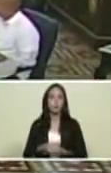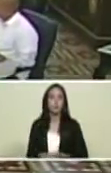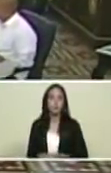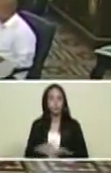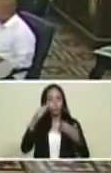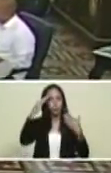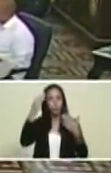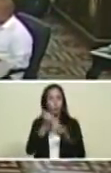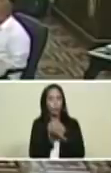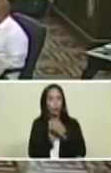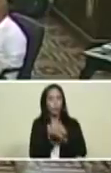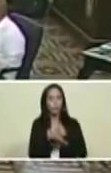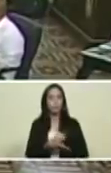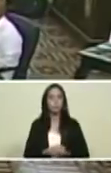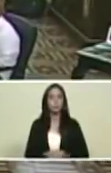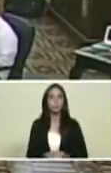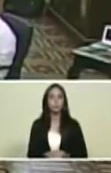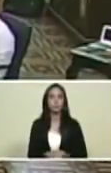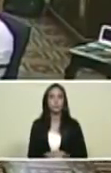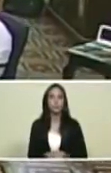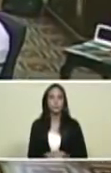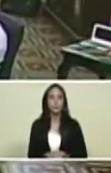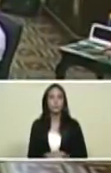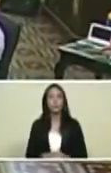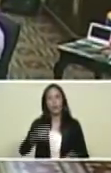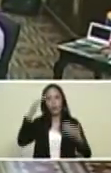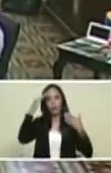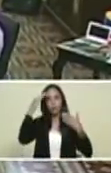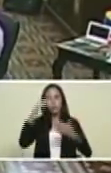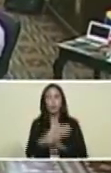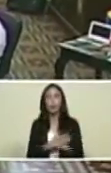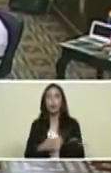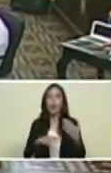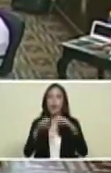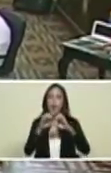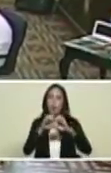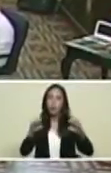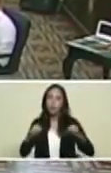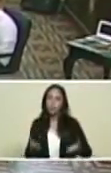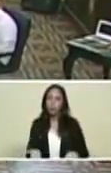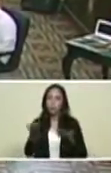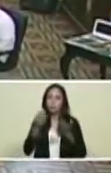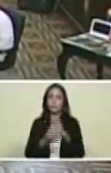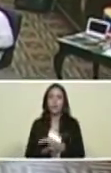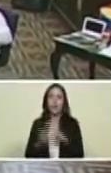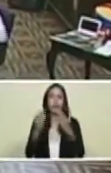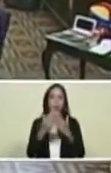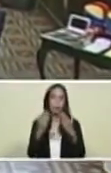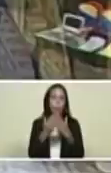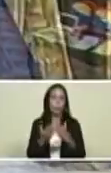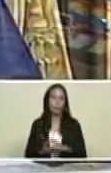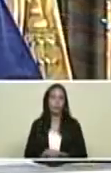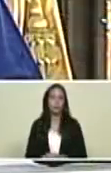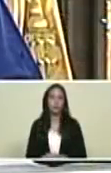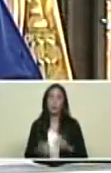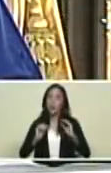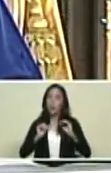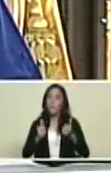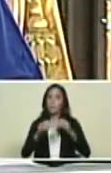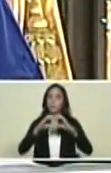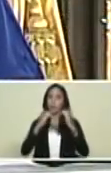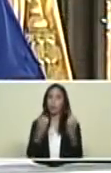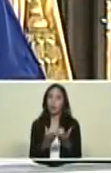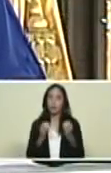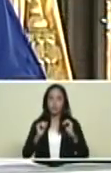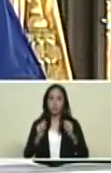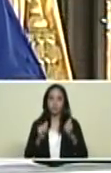saludo a toda la patria educativa, a todas las escuelas que han arrancado sus